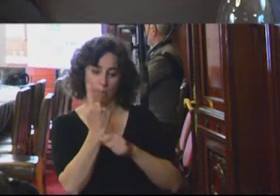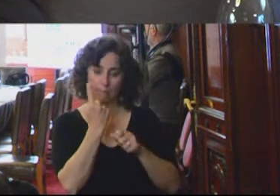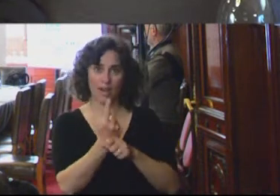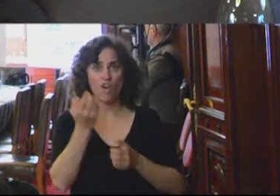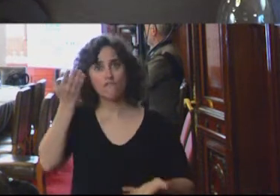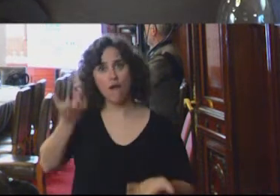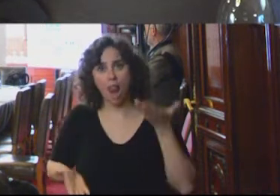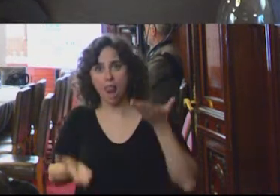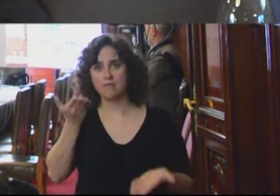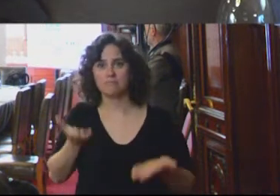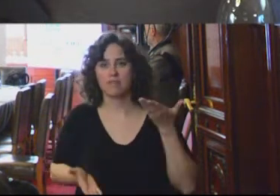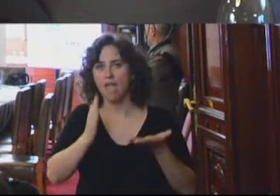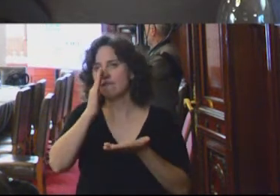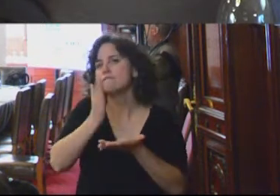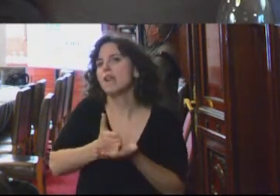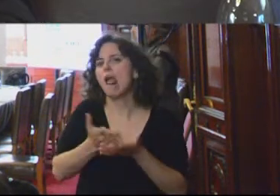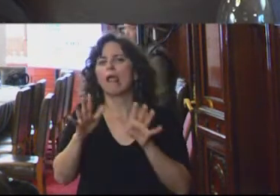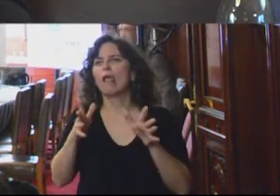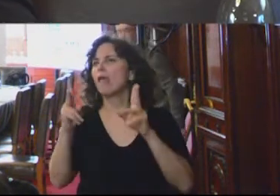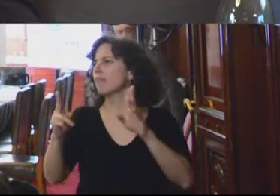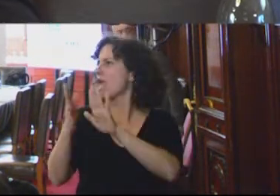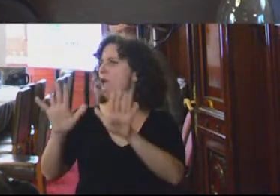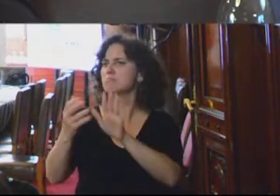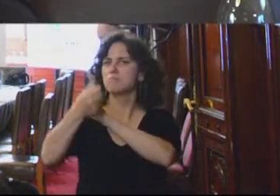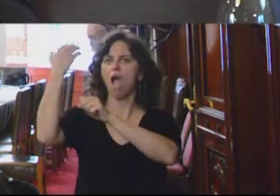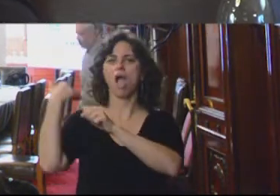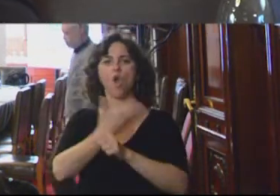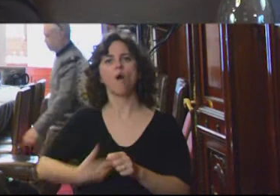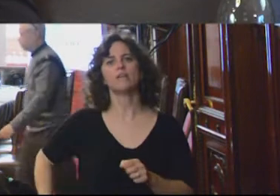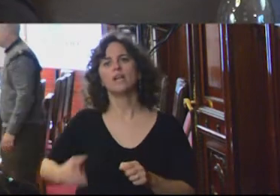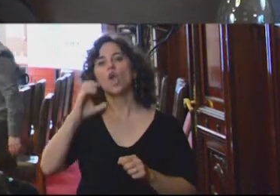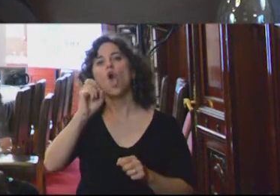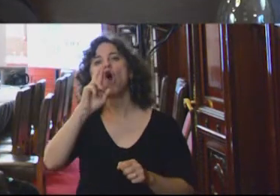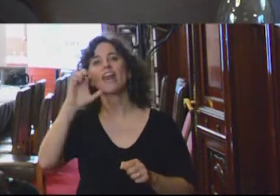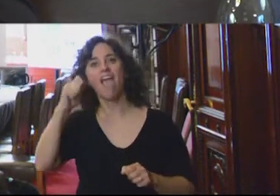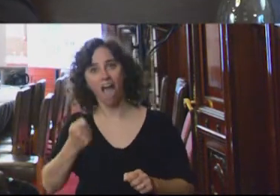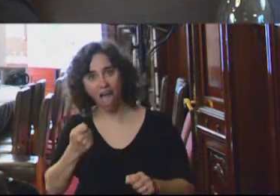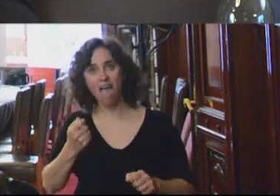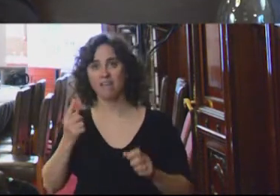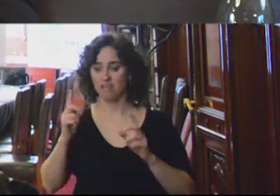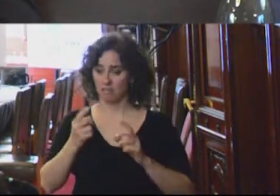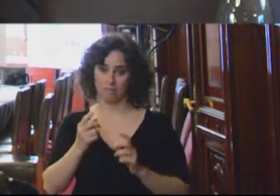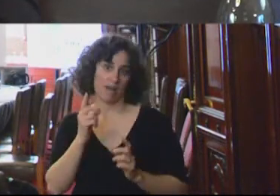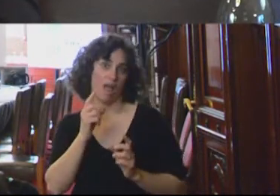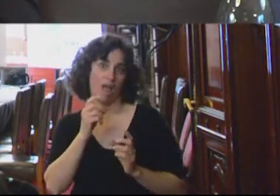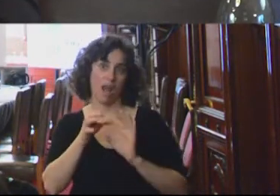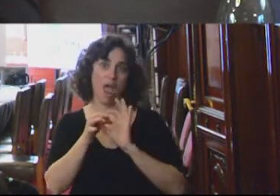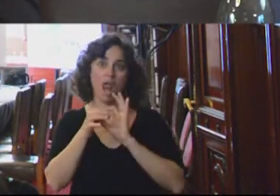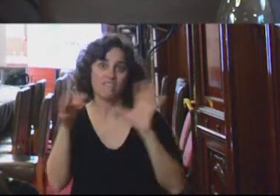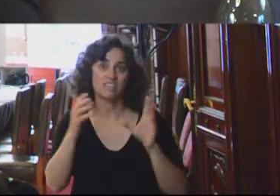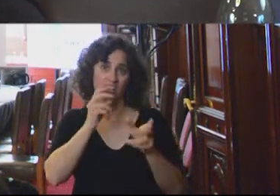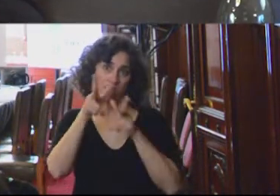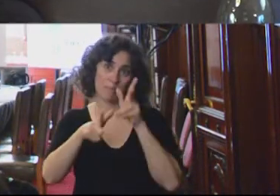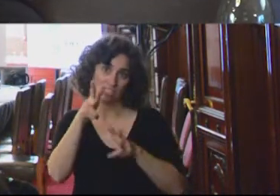balance final de lo que significó la década del gobierno de Rafael Correa para el Estado de la Libertad de Expresión. Daremos